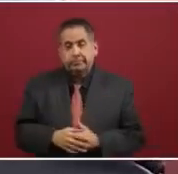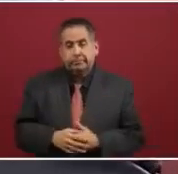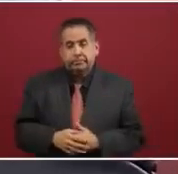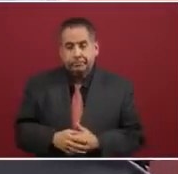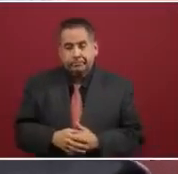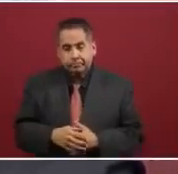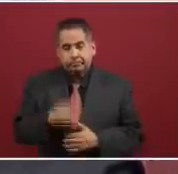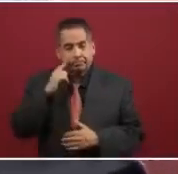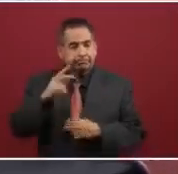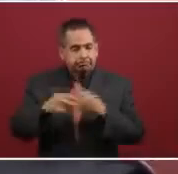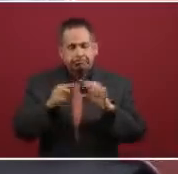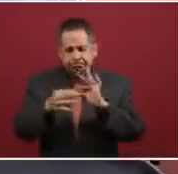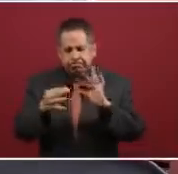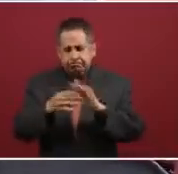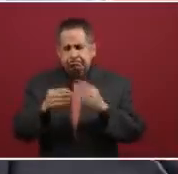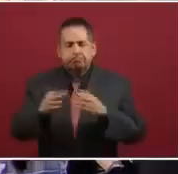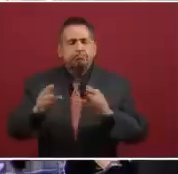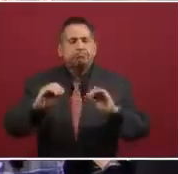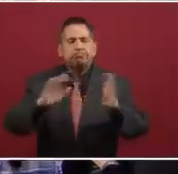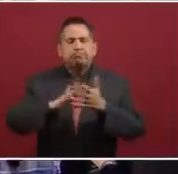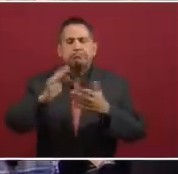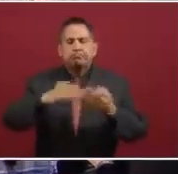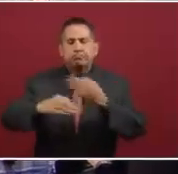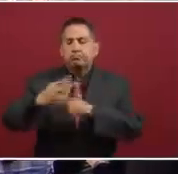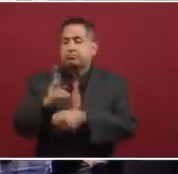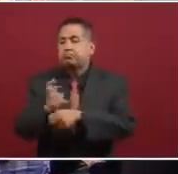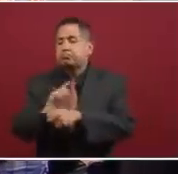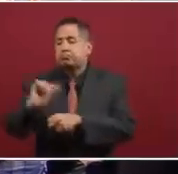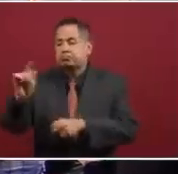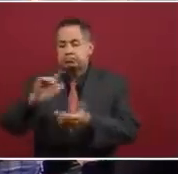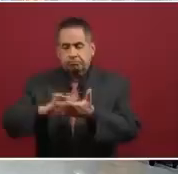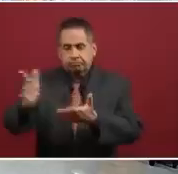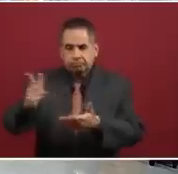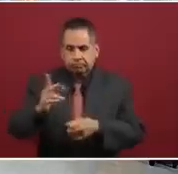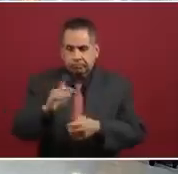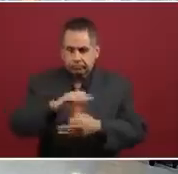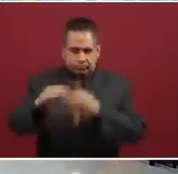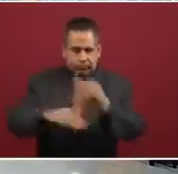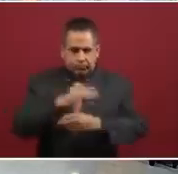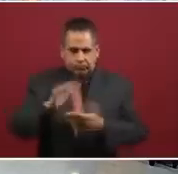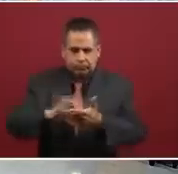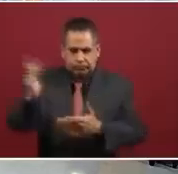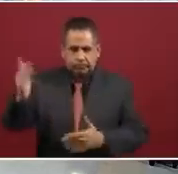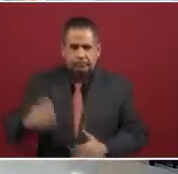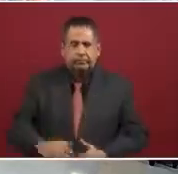Ahí vamos a ir desahogando. Muchas gracias a los invitados. Muchas gracias a todos.